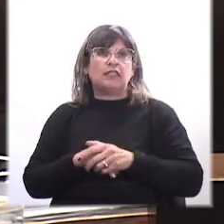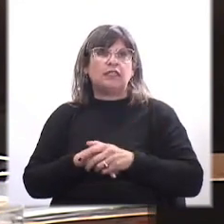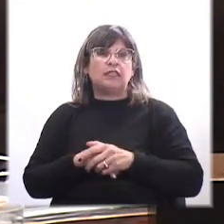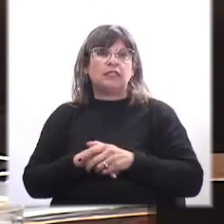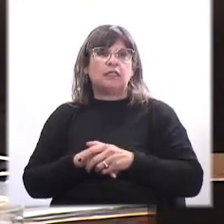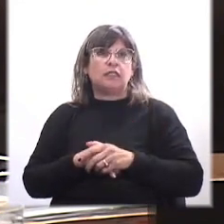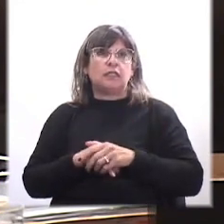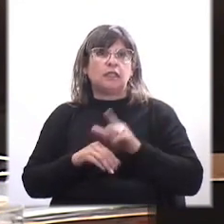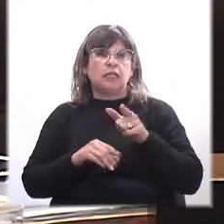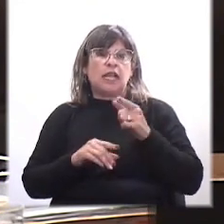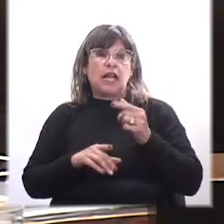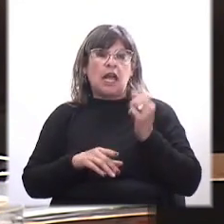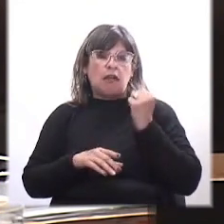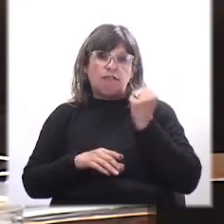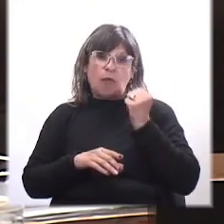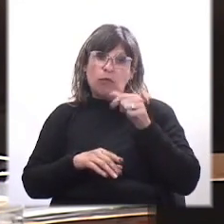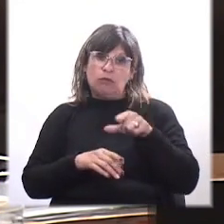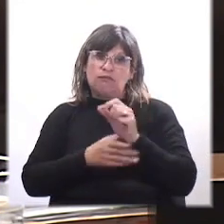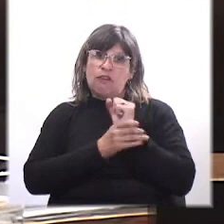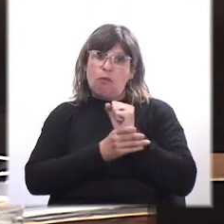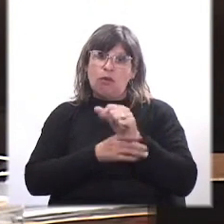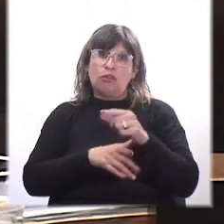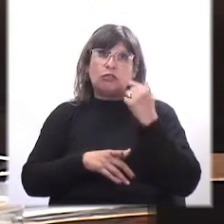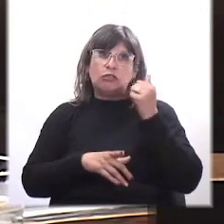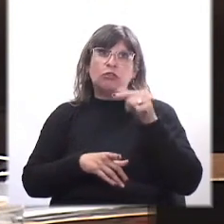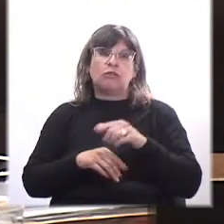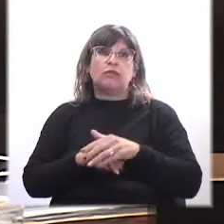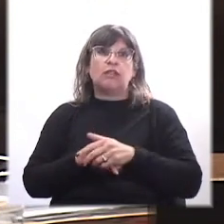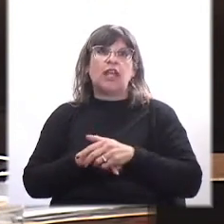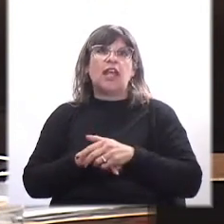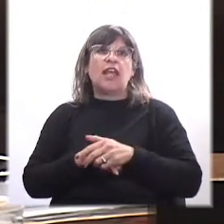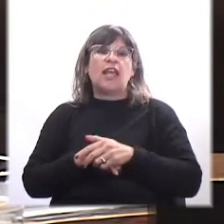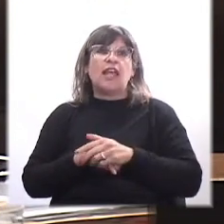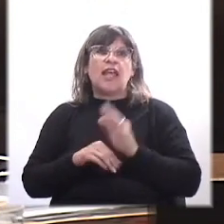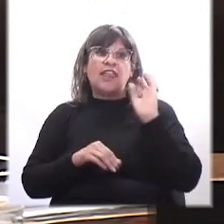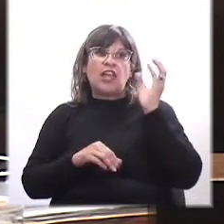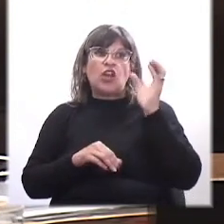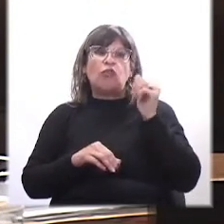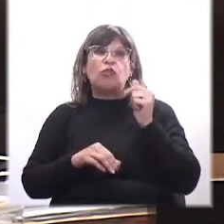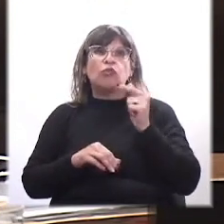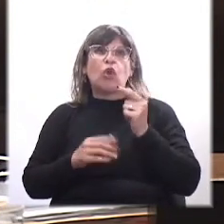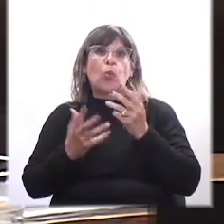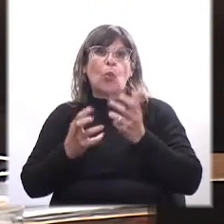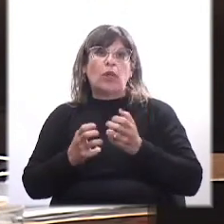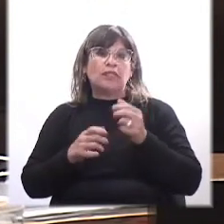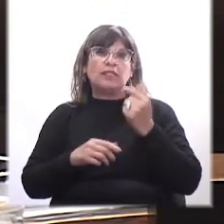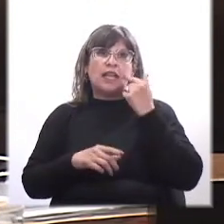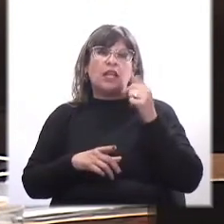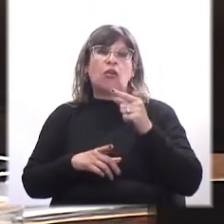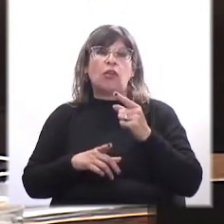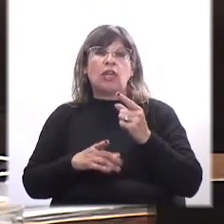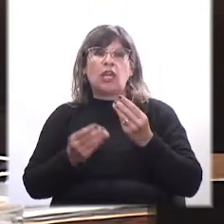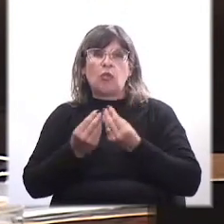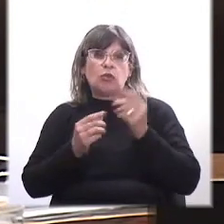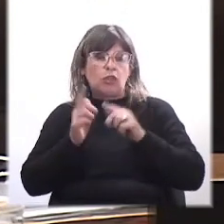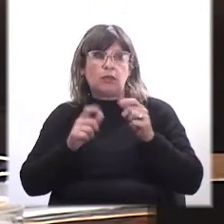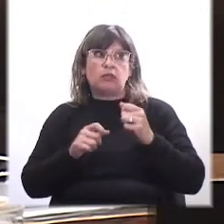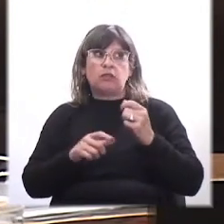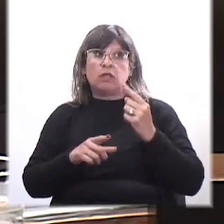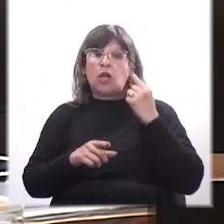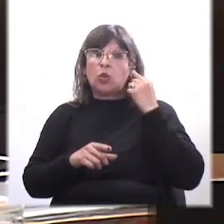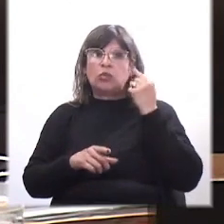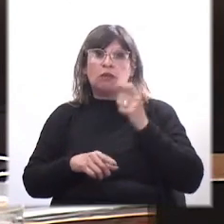y acá aparecen los famosos frutos secos, que es lo que le quedó sonando a mucha gente a través de las